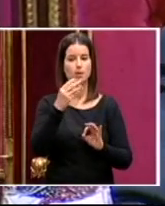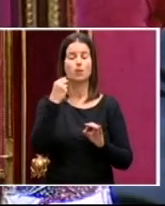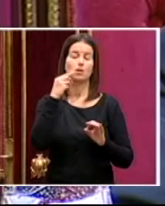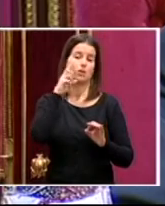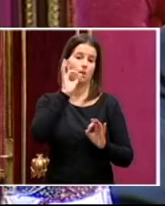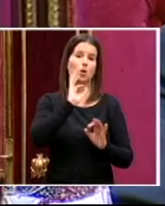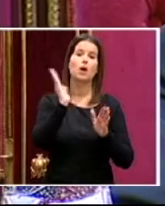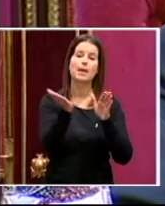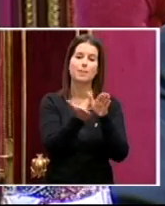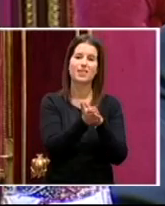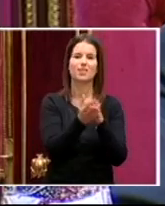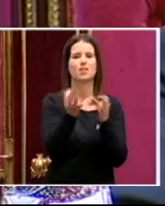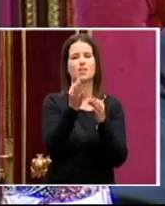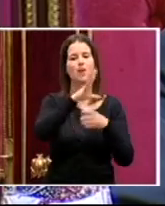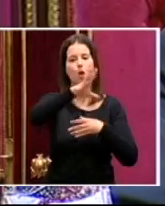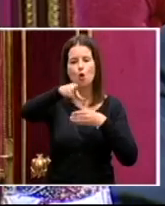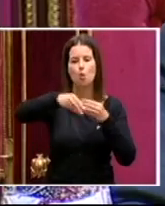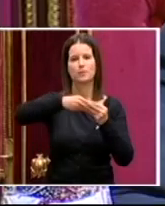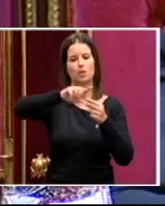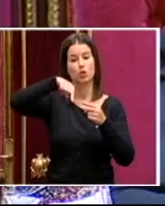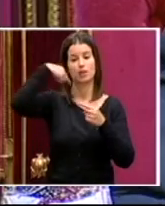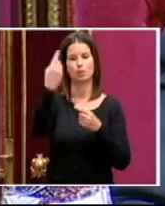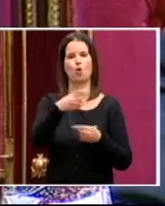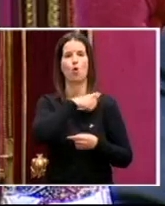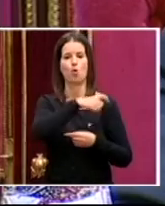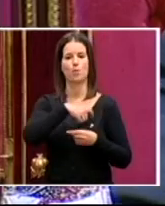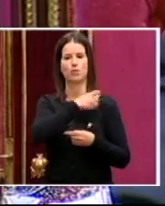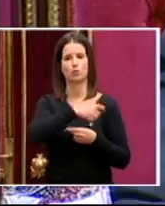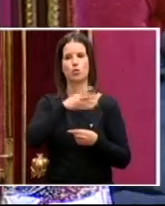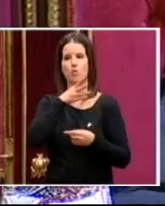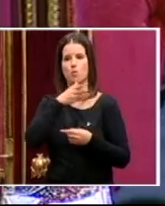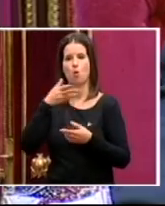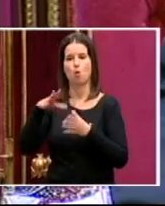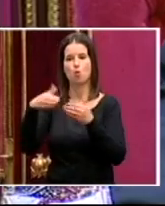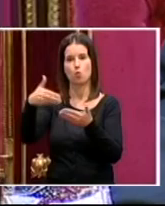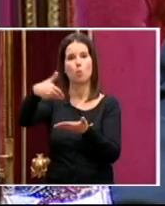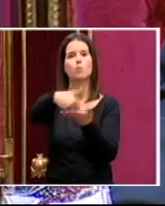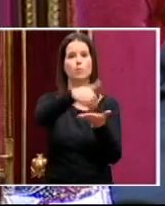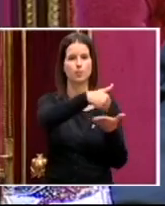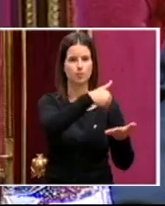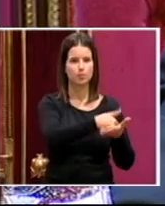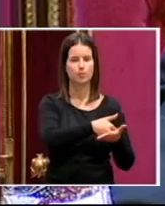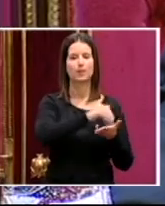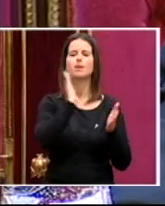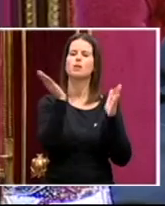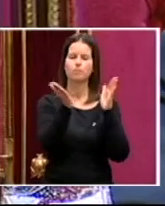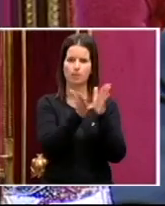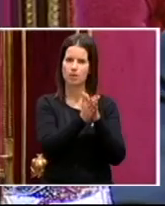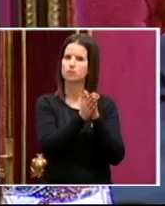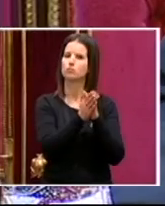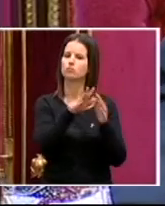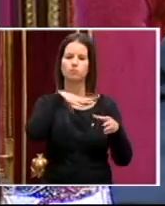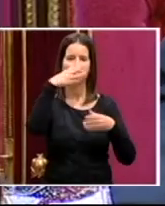que completarlo a posteriori de la comisión, a petición de los grupos. El expediente se completó y se dio